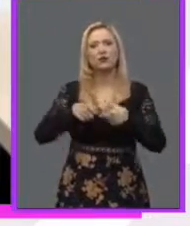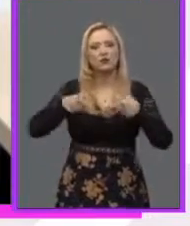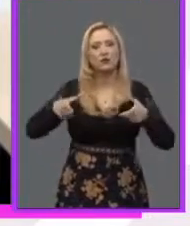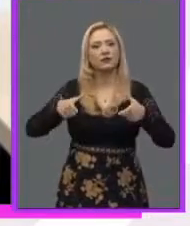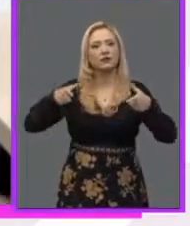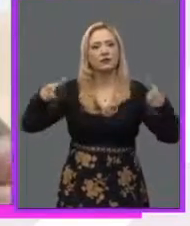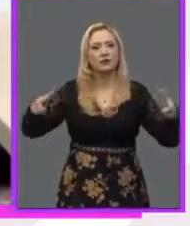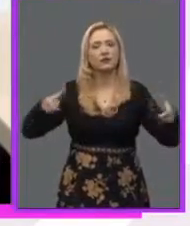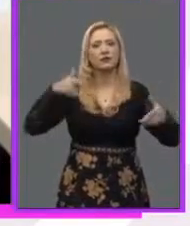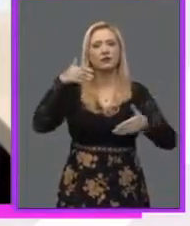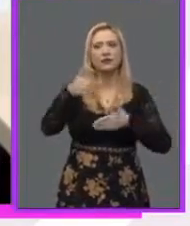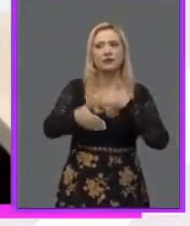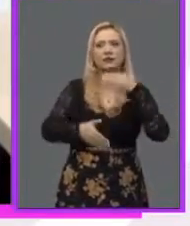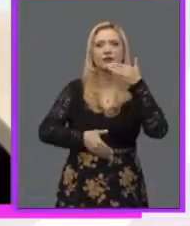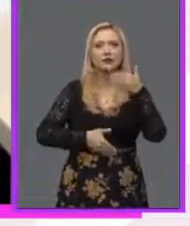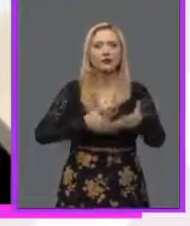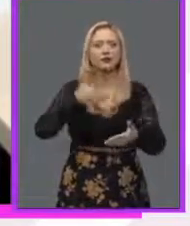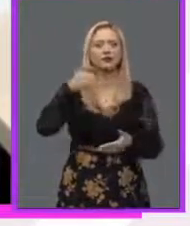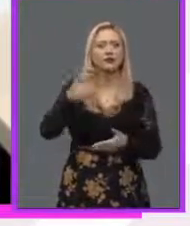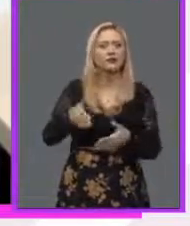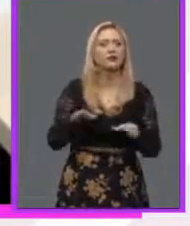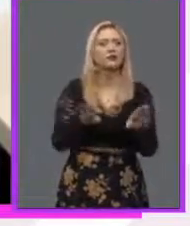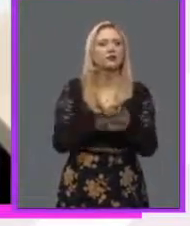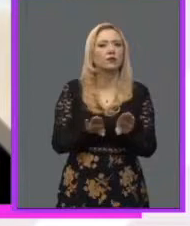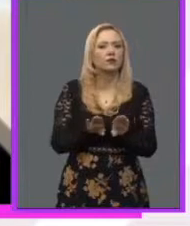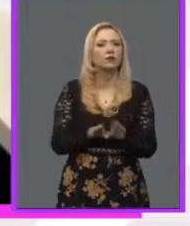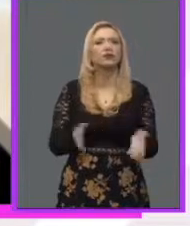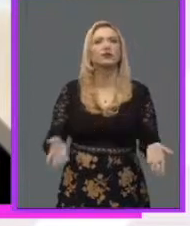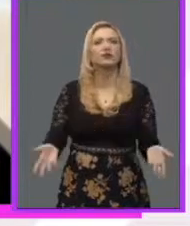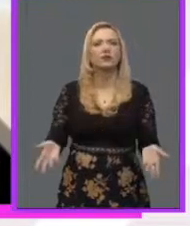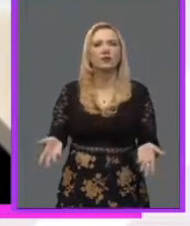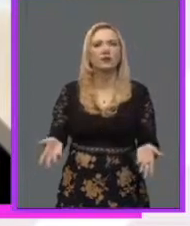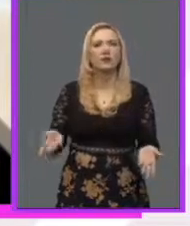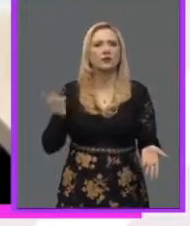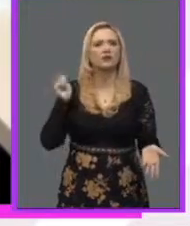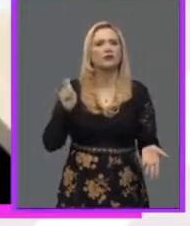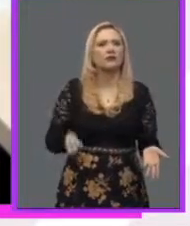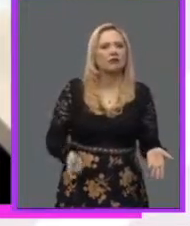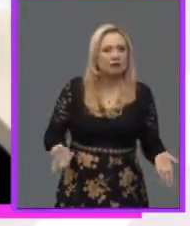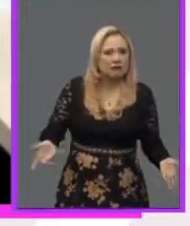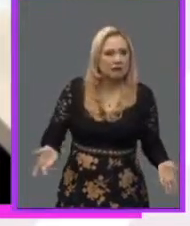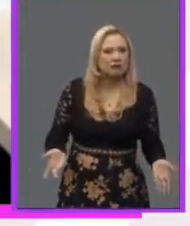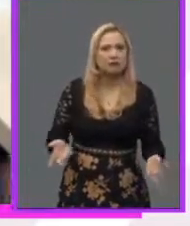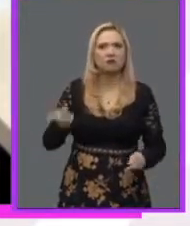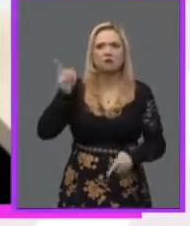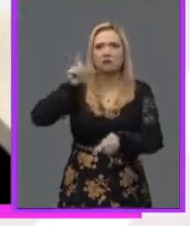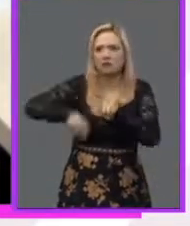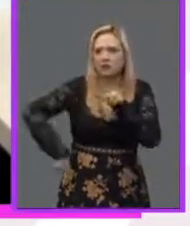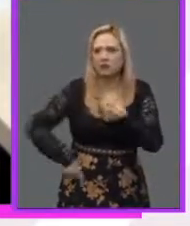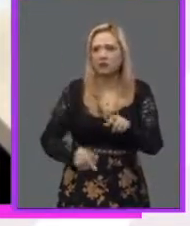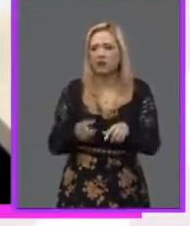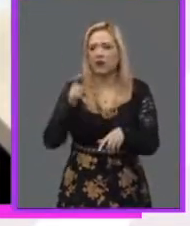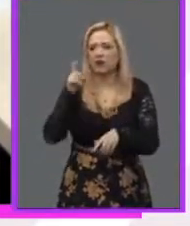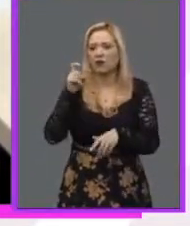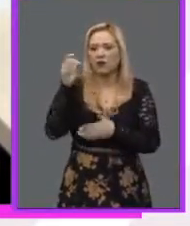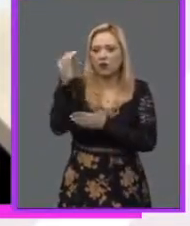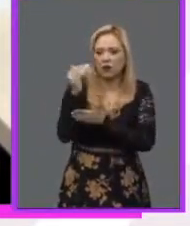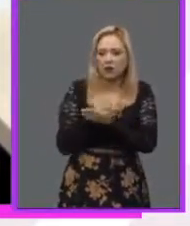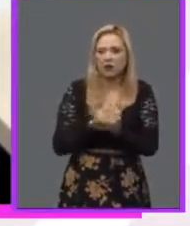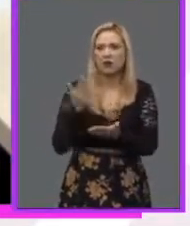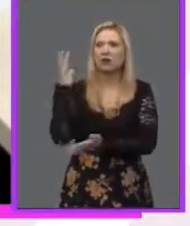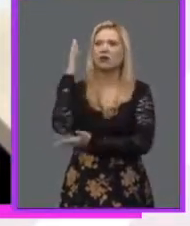creciendo la ciudad y a costa de qué espacios naturales, a costa de qué servicios ambientales, a costa de qué comunidades,